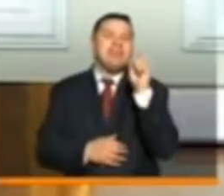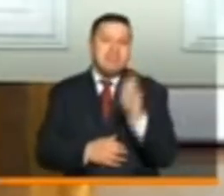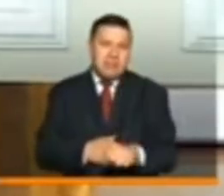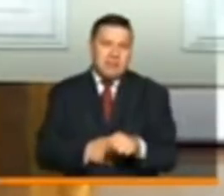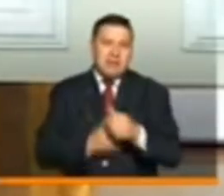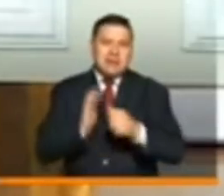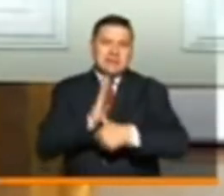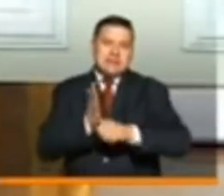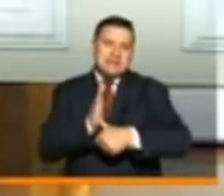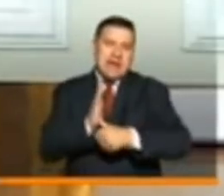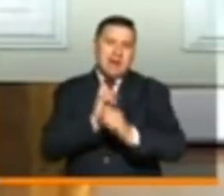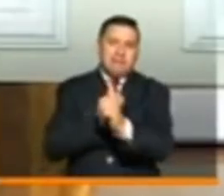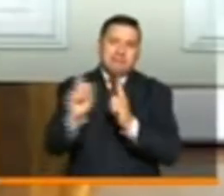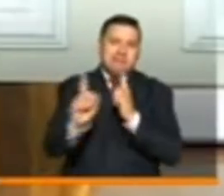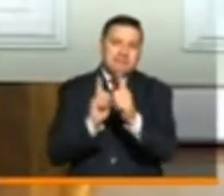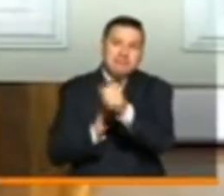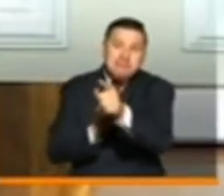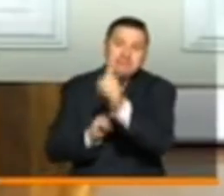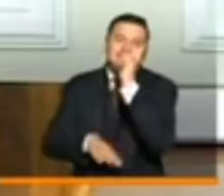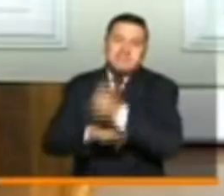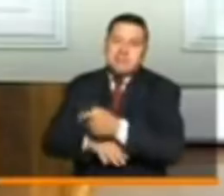tendremos pico y célula en esos días ministros